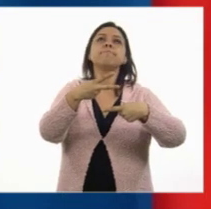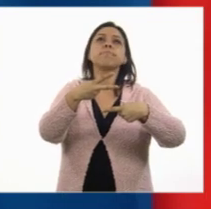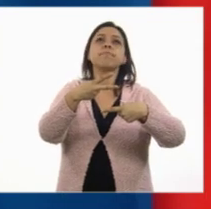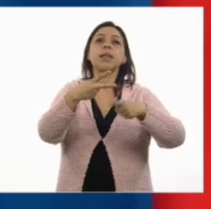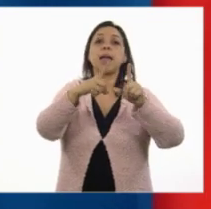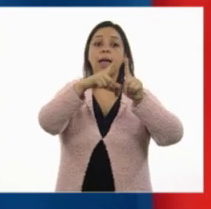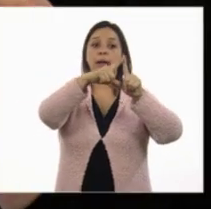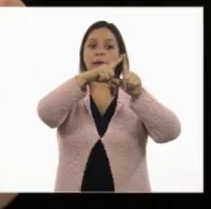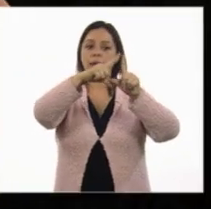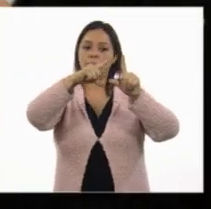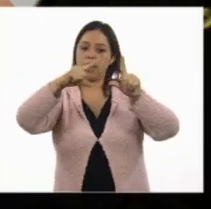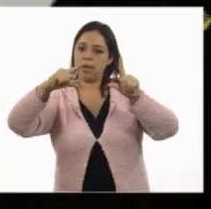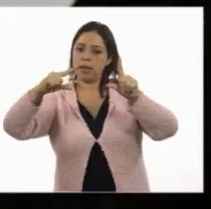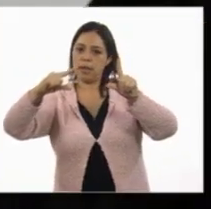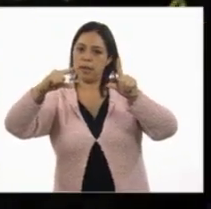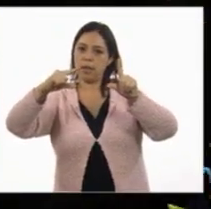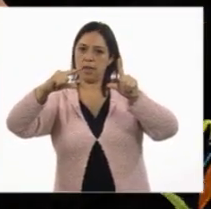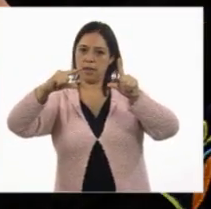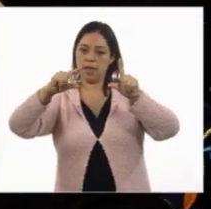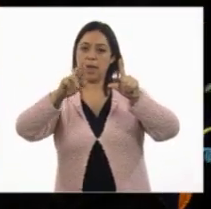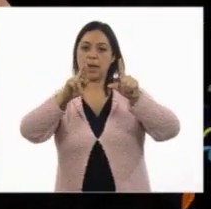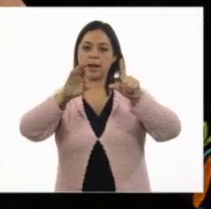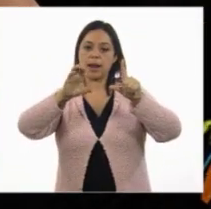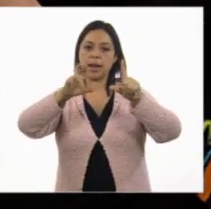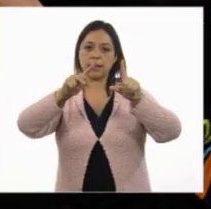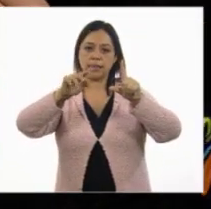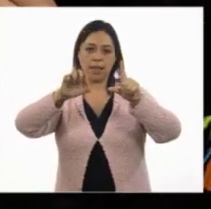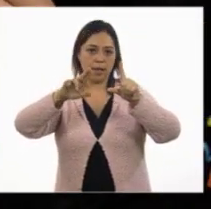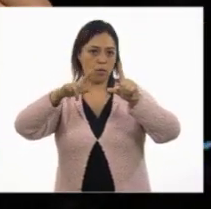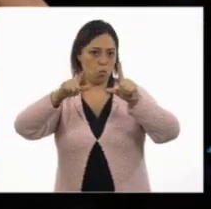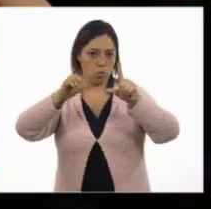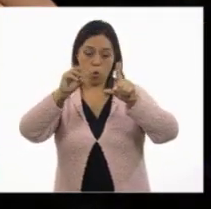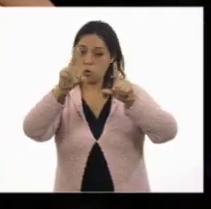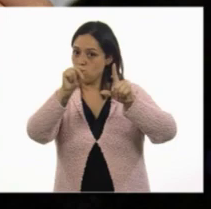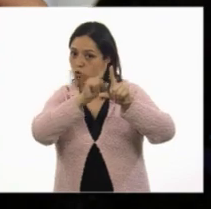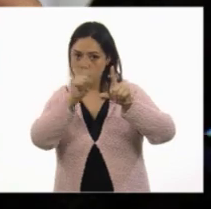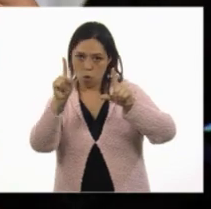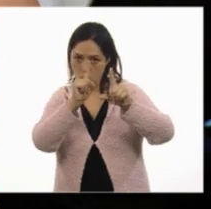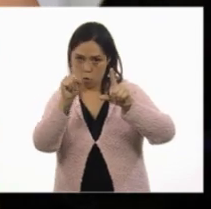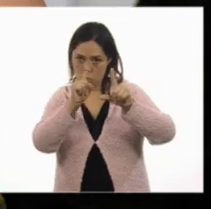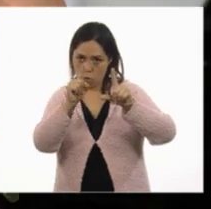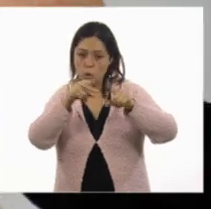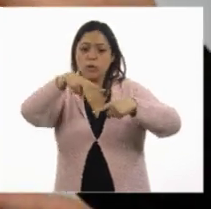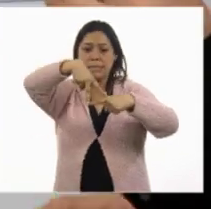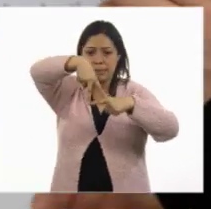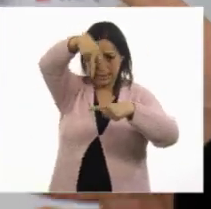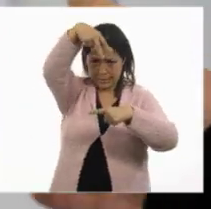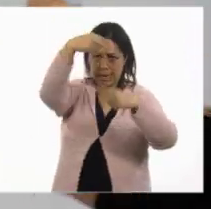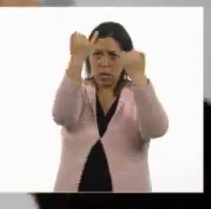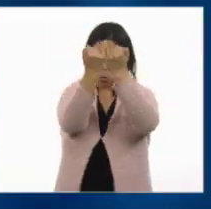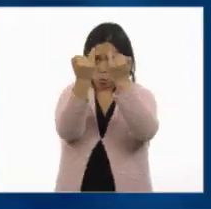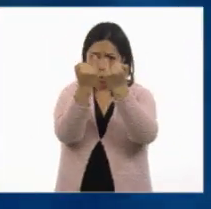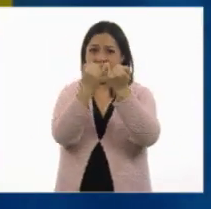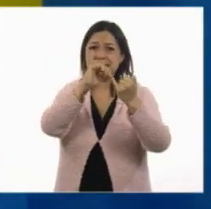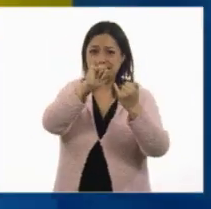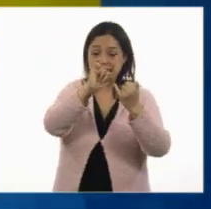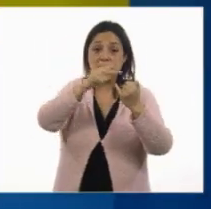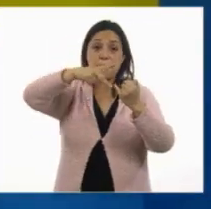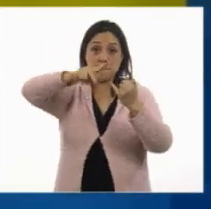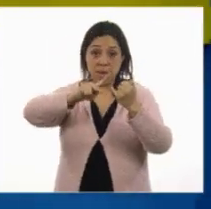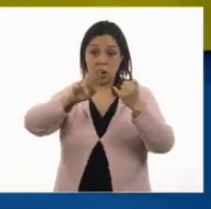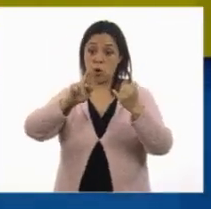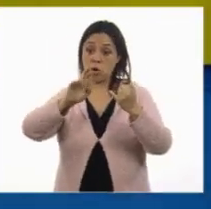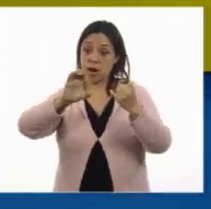rectángulo. Es decir, es un triángulo isósceles que tiene dos lados iguales, pero no es un triángulo rectángulo. Es